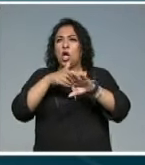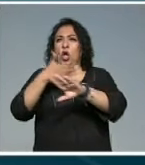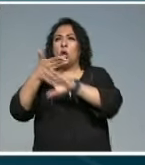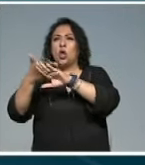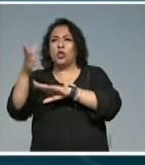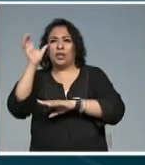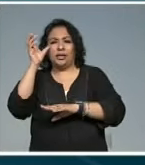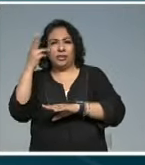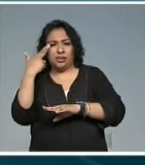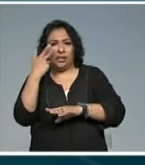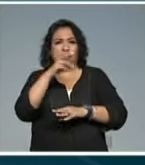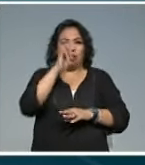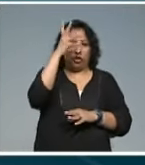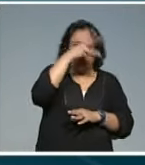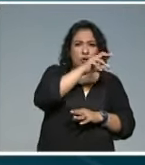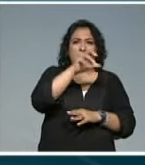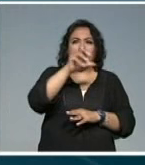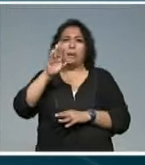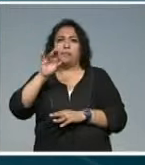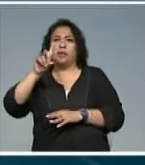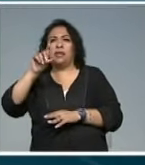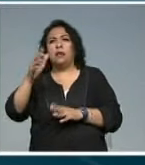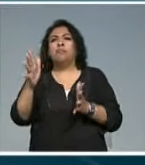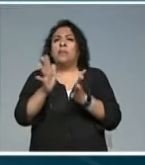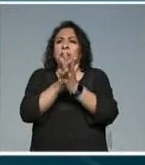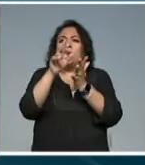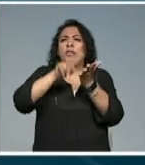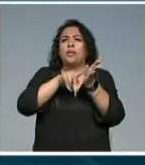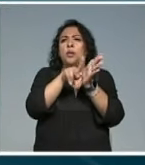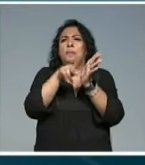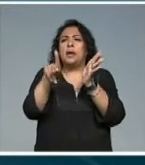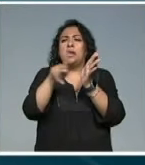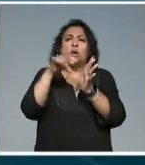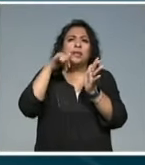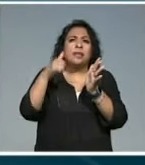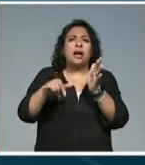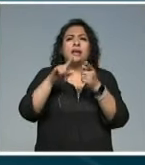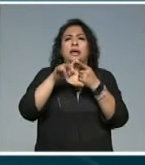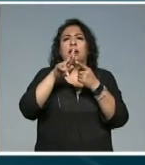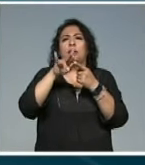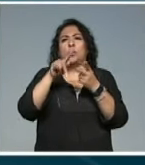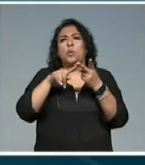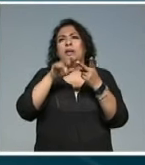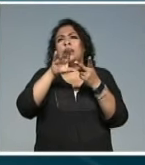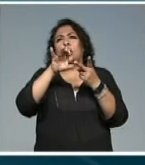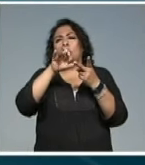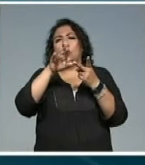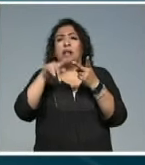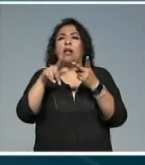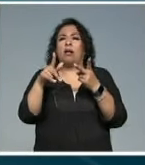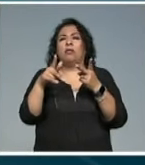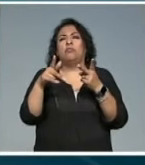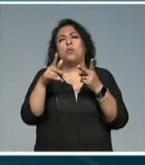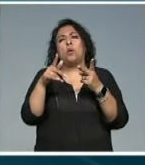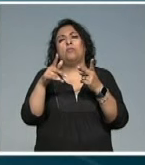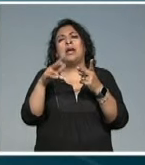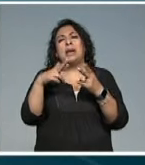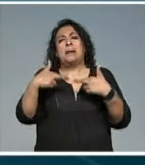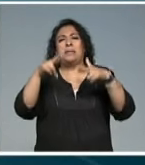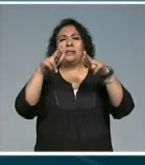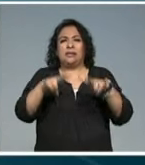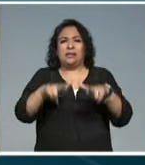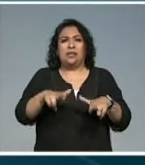China, de Trump a Biden. Colaborador de diarios italianos como La República y El Corriere de la Sera, y corresponsal durante varios años en